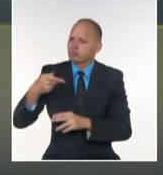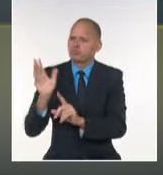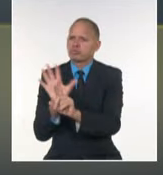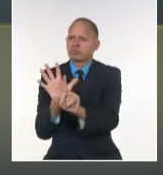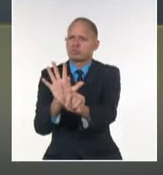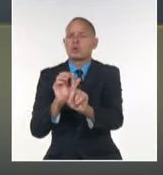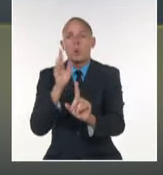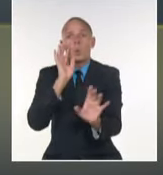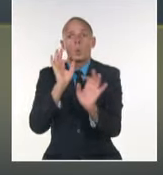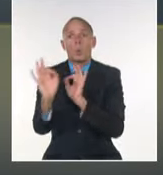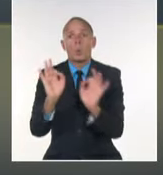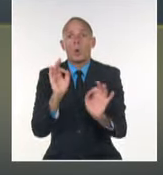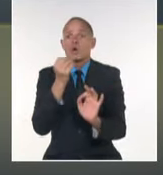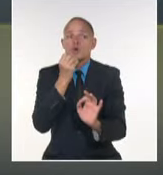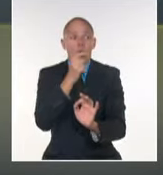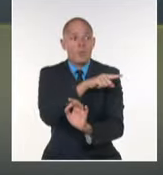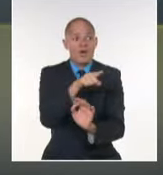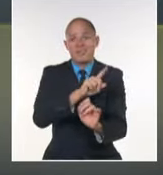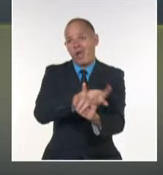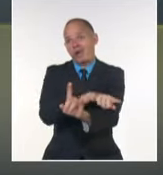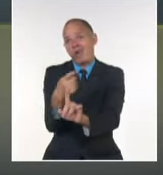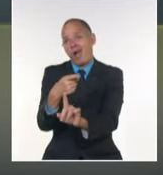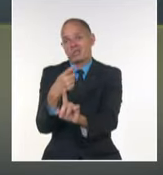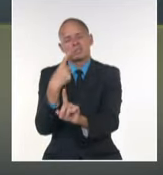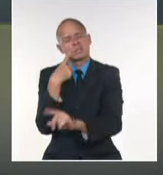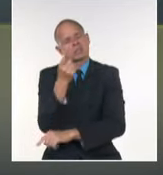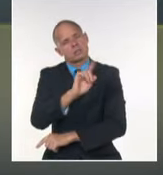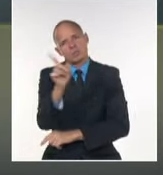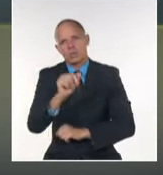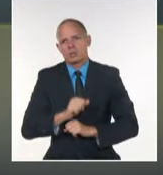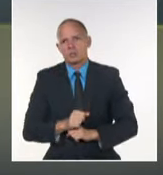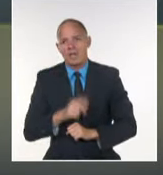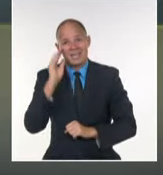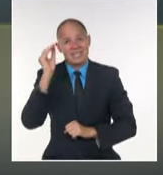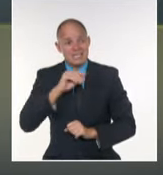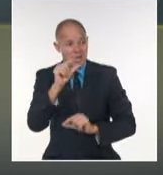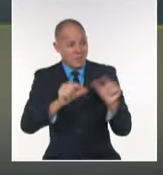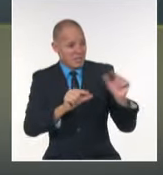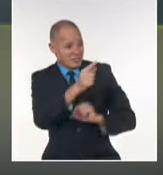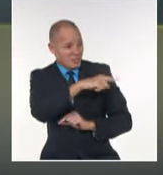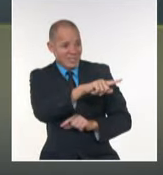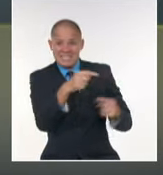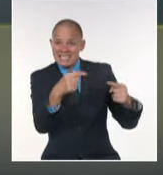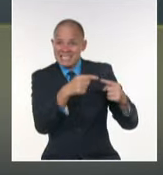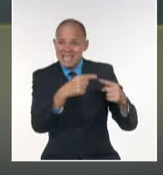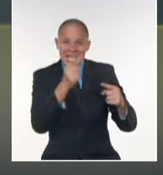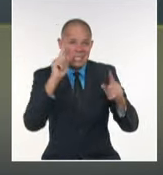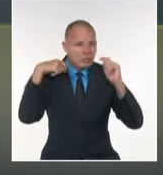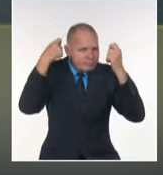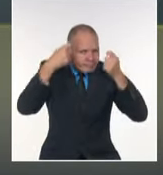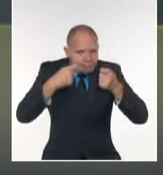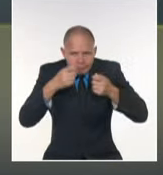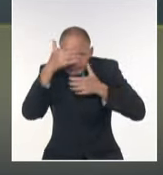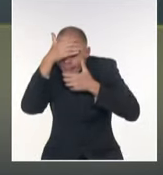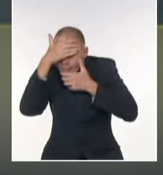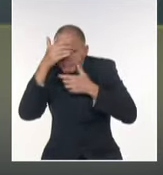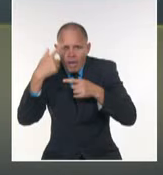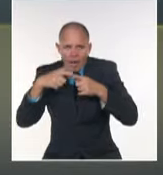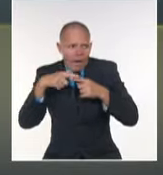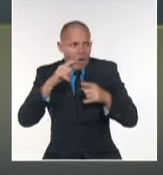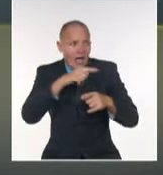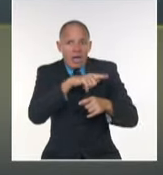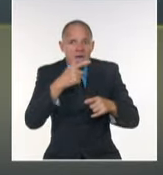se puede permitir que estos criminales encapuchados, que luego que se les quita la capucha y se les detiene, lloran a